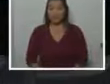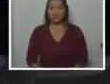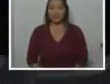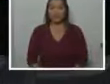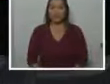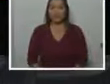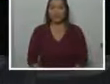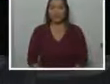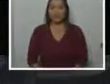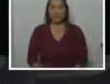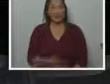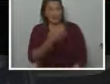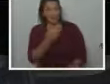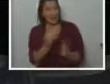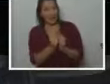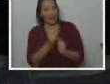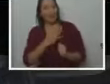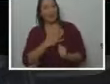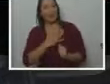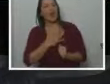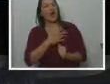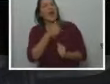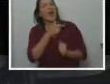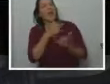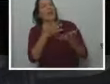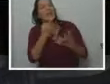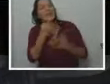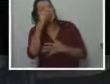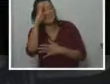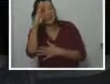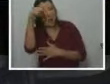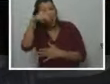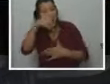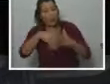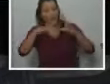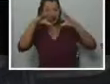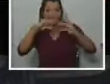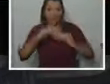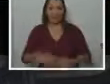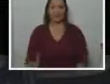Si quiere, baja. Ajá. Ahora sí. ¿A quién quiere saludar esta tarde?